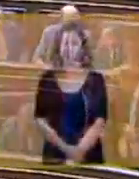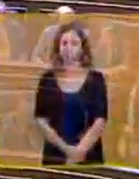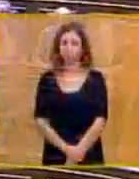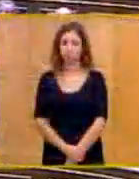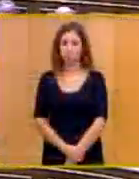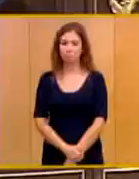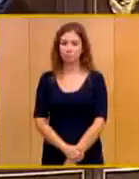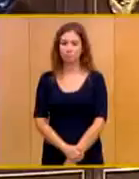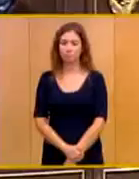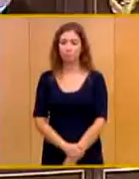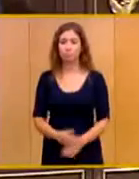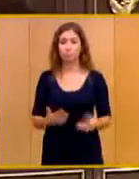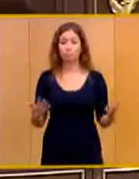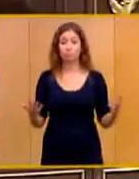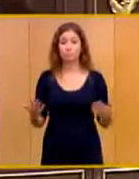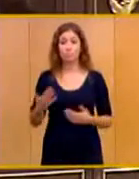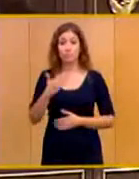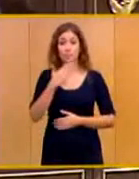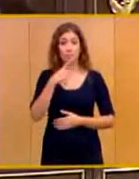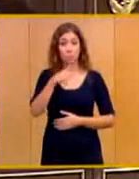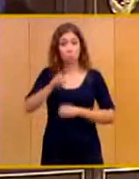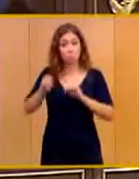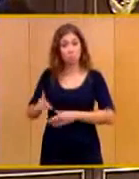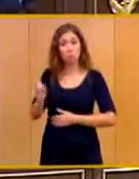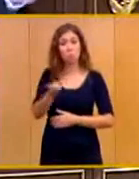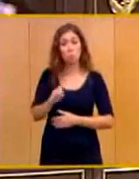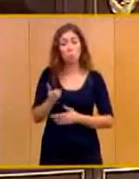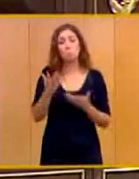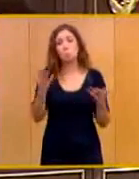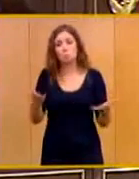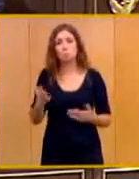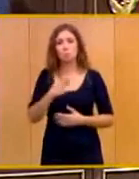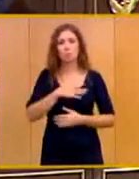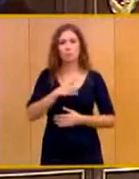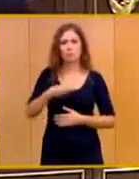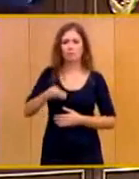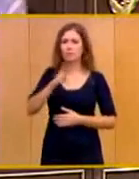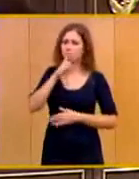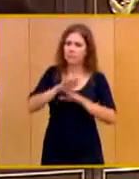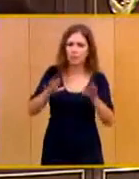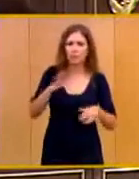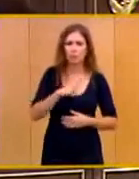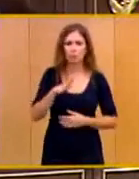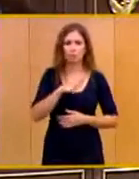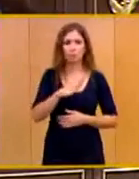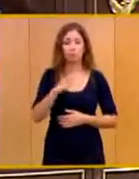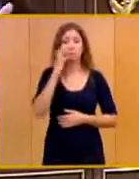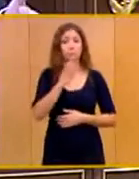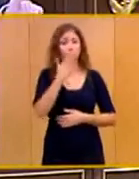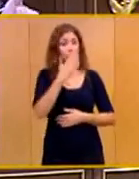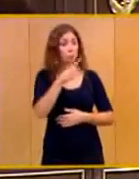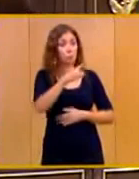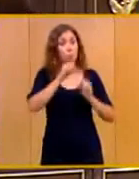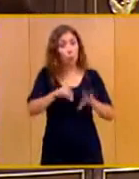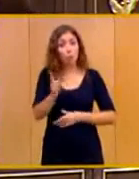En caso contrario, podrán cerrarse en sí mismos. Silencio, por favor. Podrán cerrarse en sí mismo y